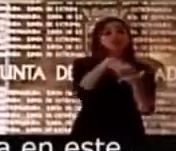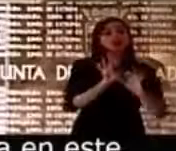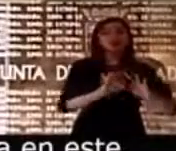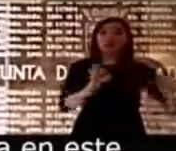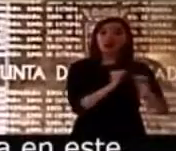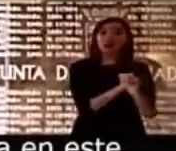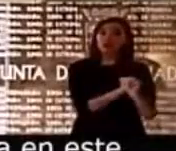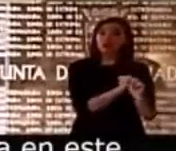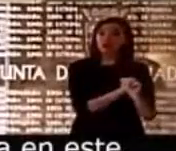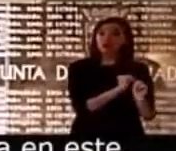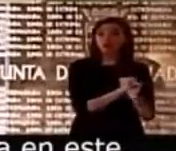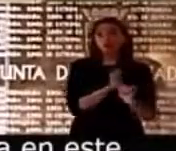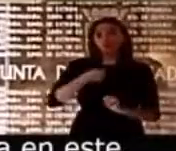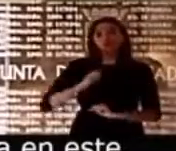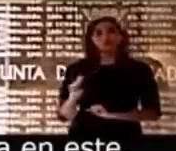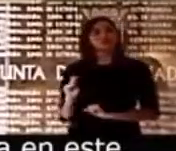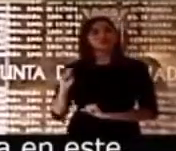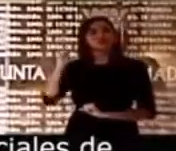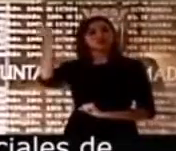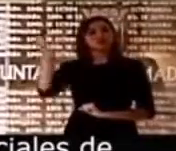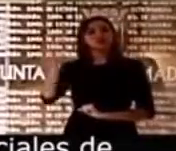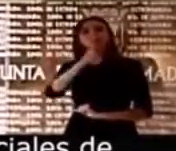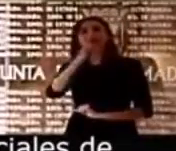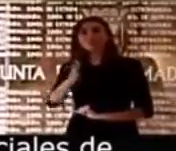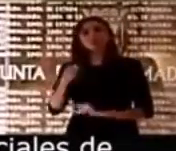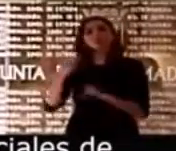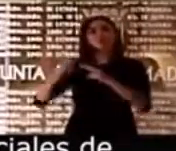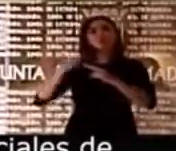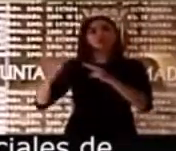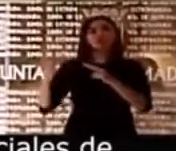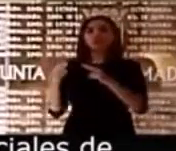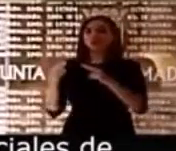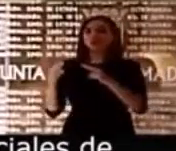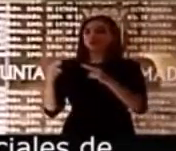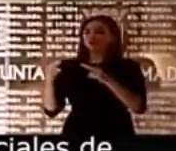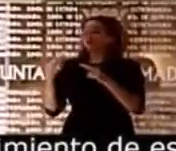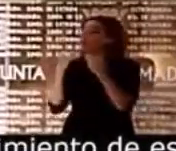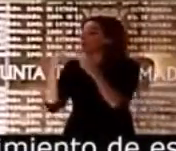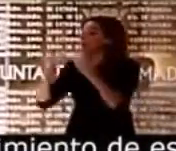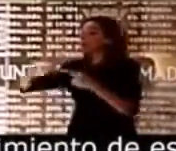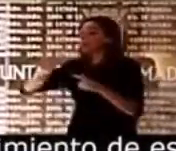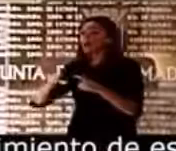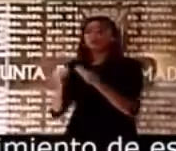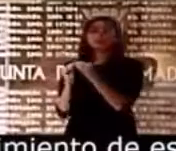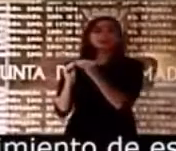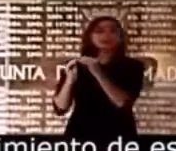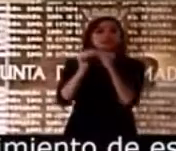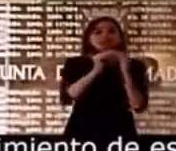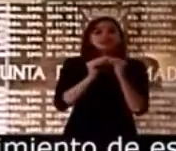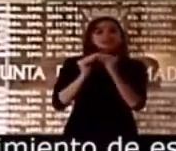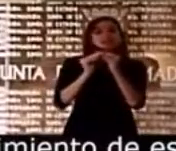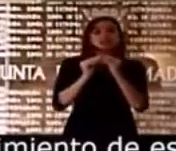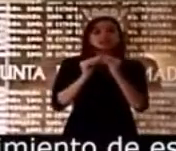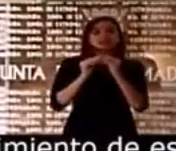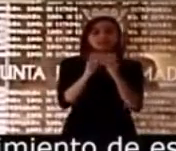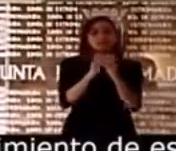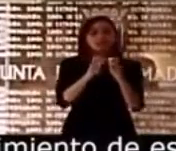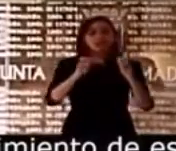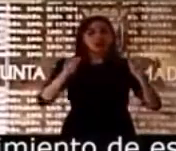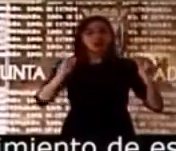hemos conseguido con el fortalecimiento de estas políticas en esta legislatura incrementar y llegar a un total